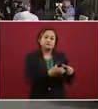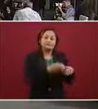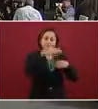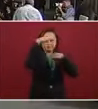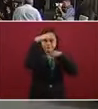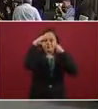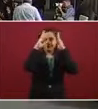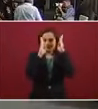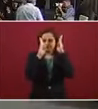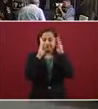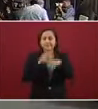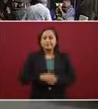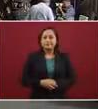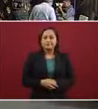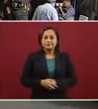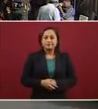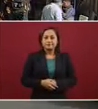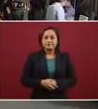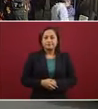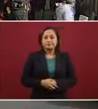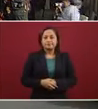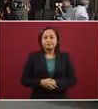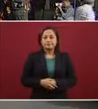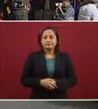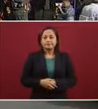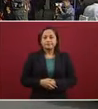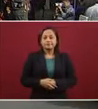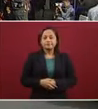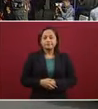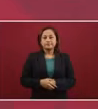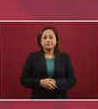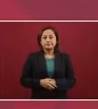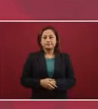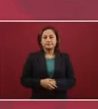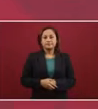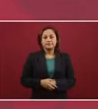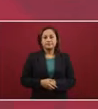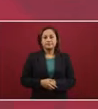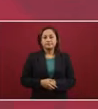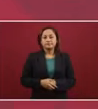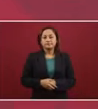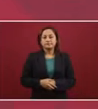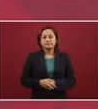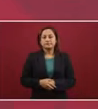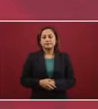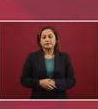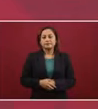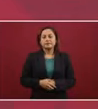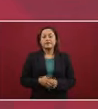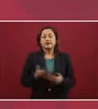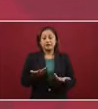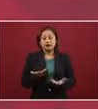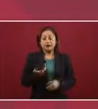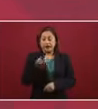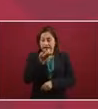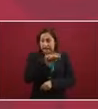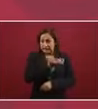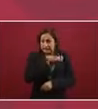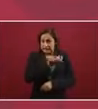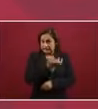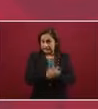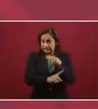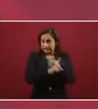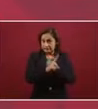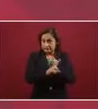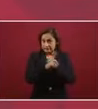Eso lo pinta, lo dibuja muy bien. Esa